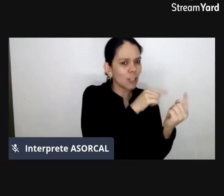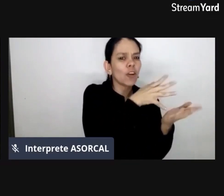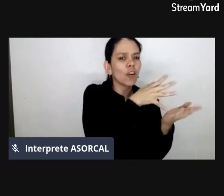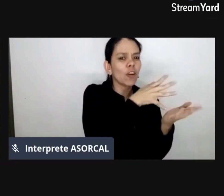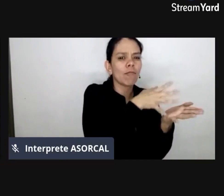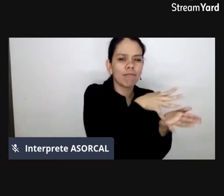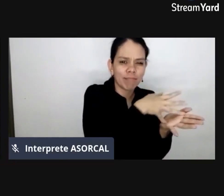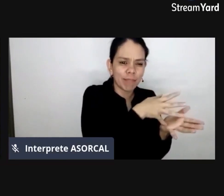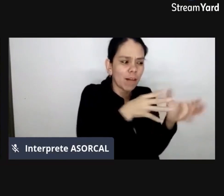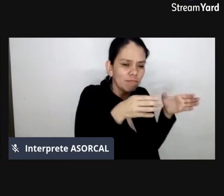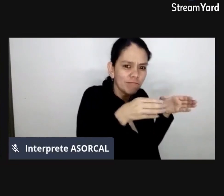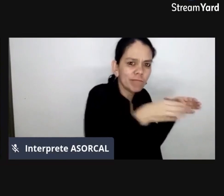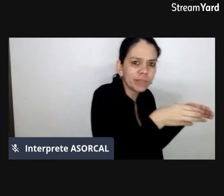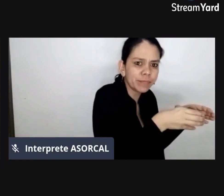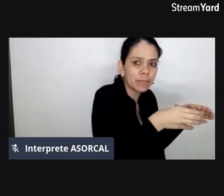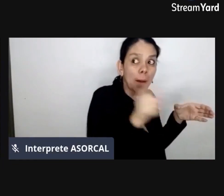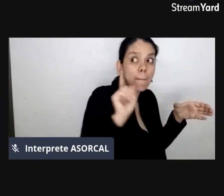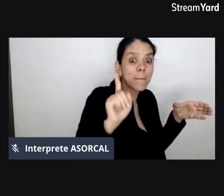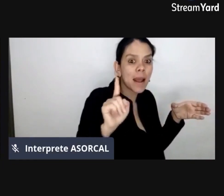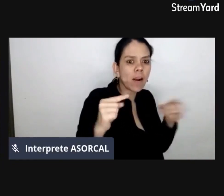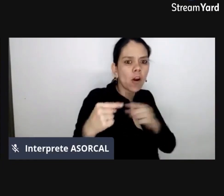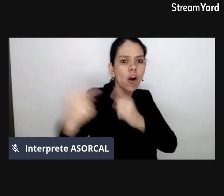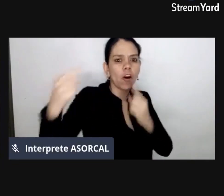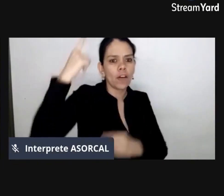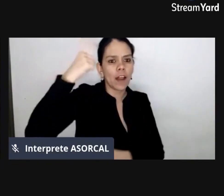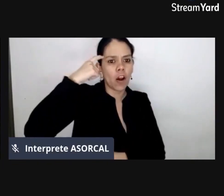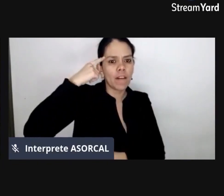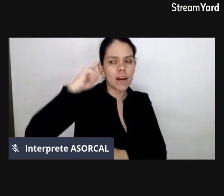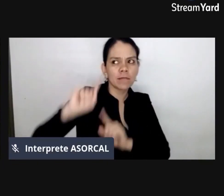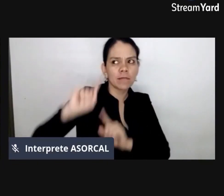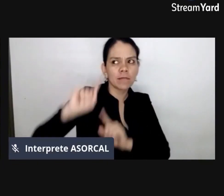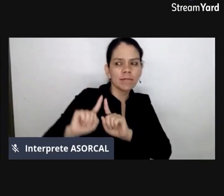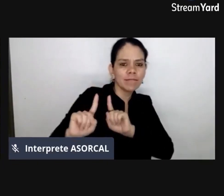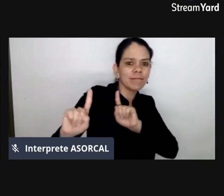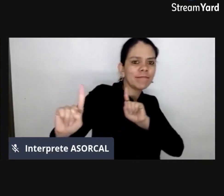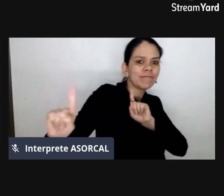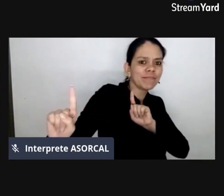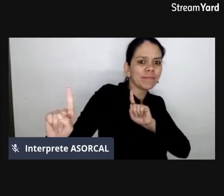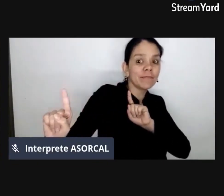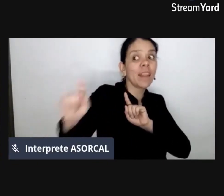trono, fuertemente respaldada por las Fuerzas Armadas,